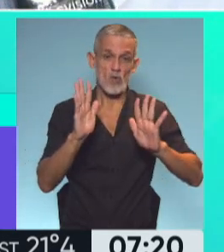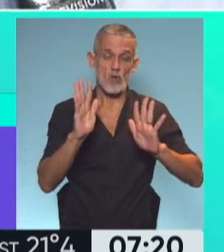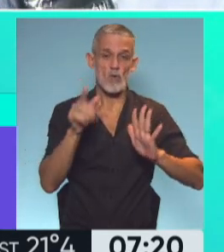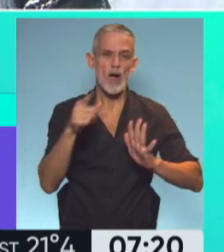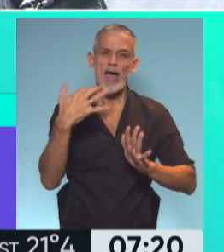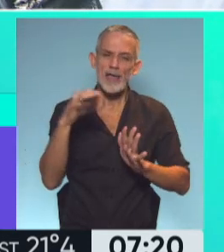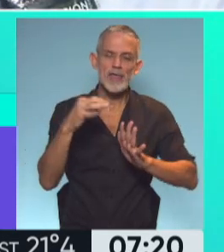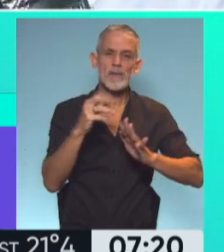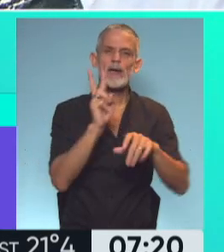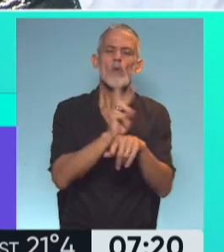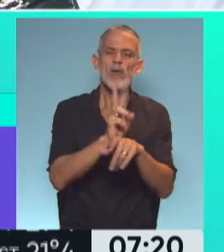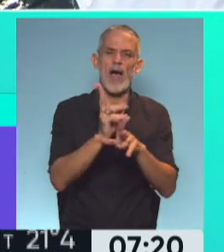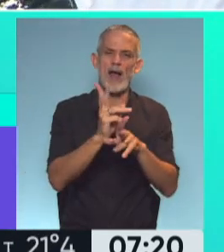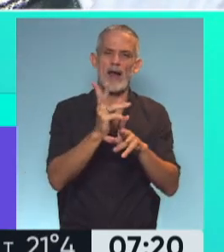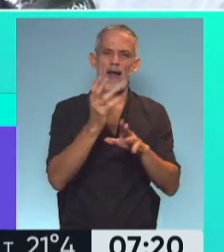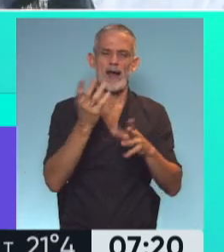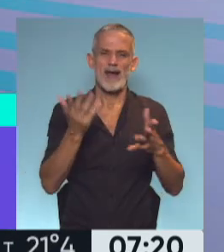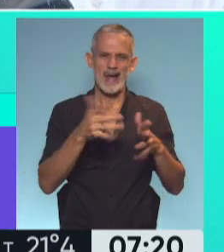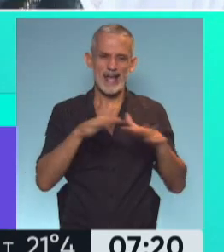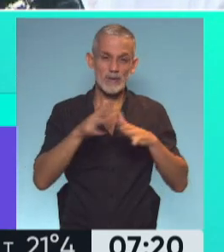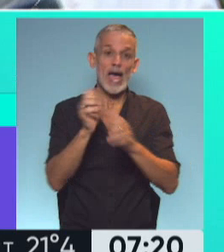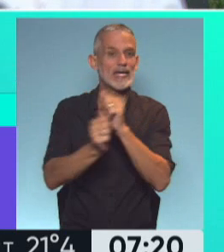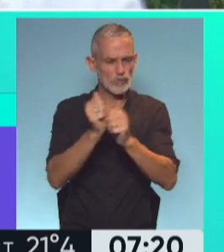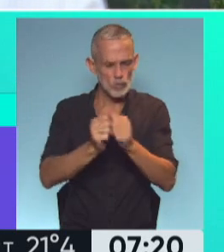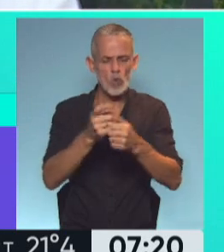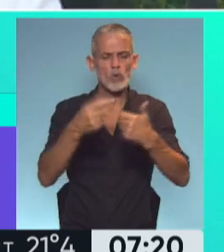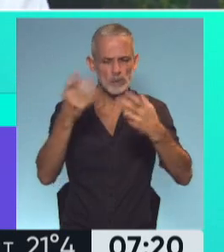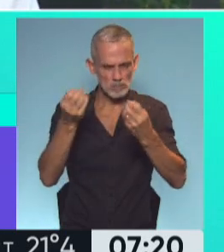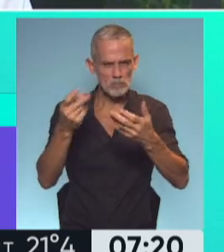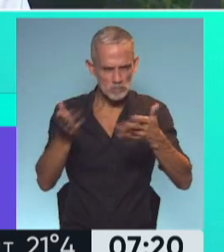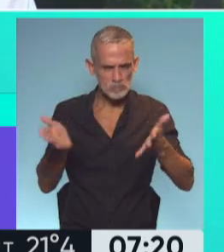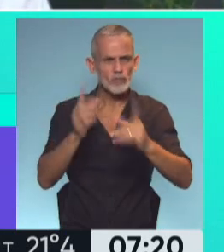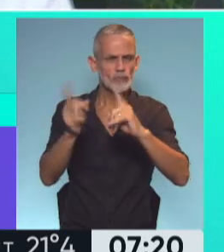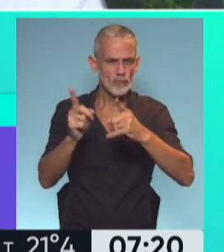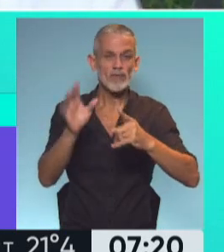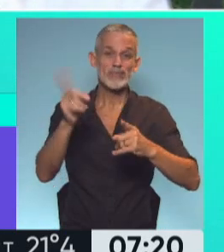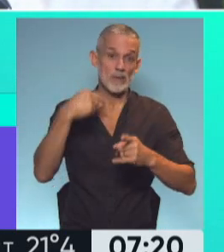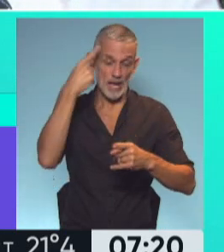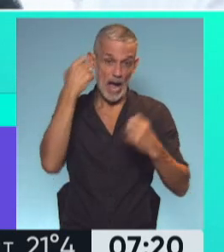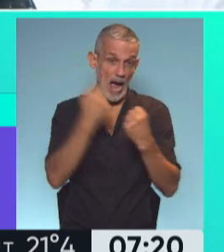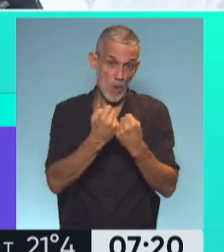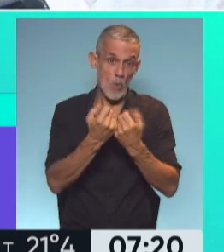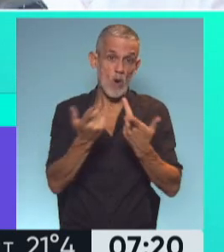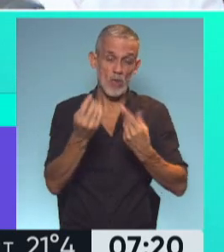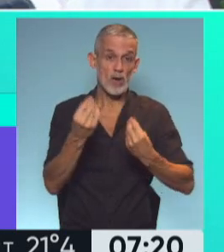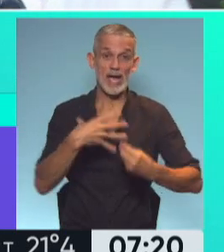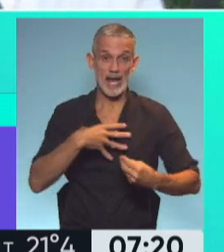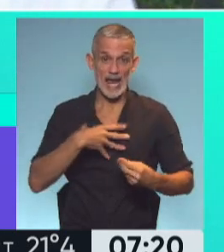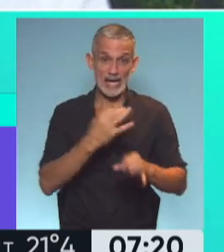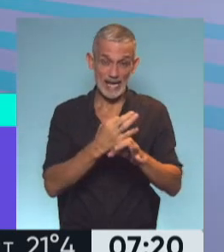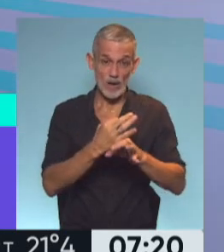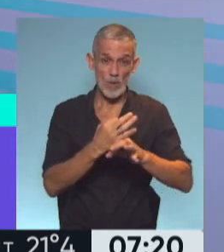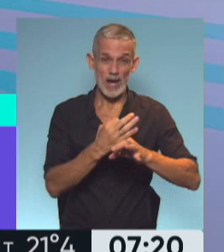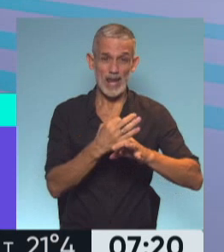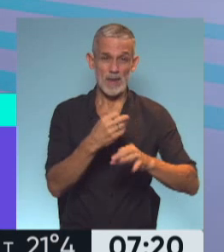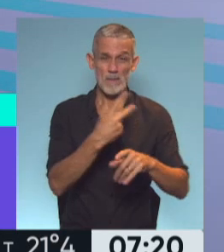hay que preservar la actividad industrial, productiva. También coincido en que las clases, sobre todo en la